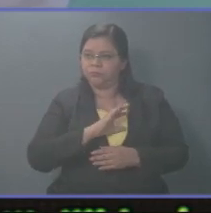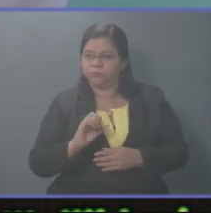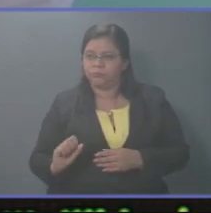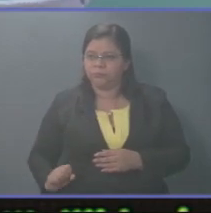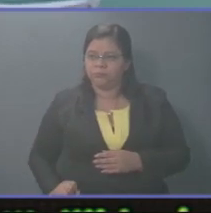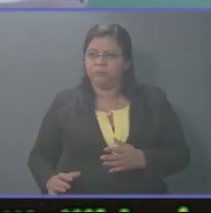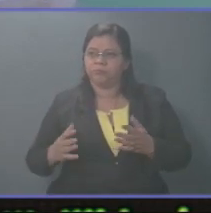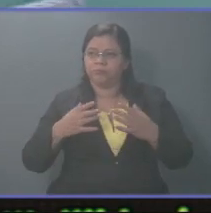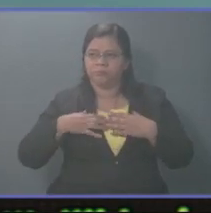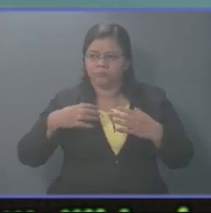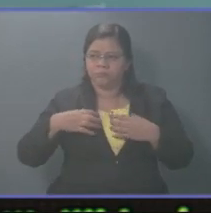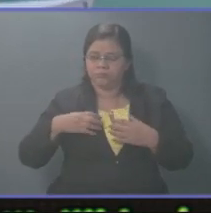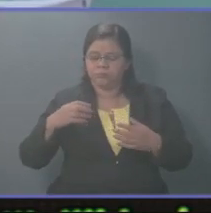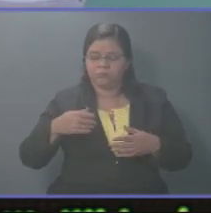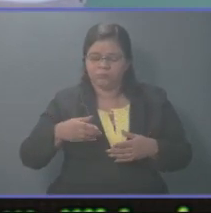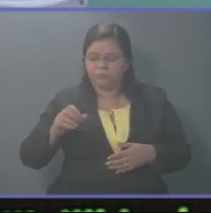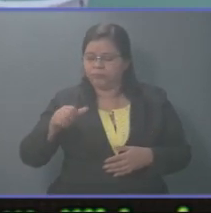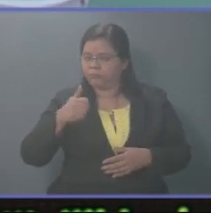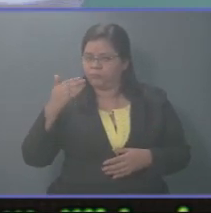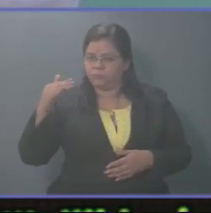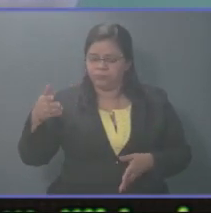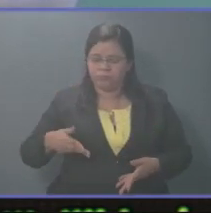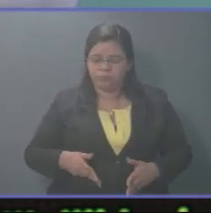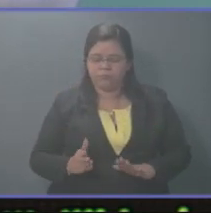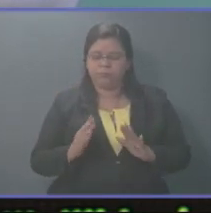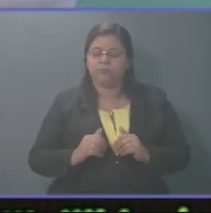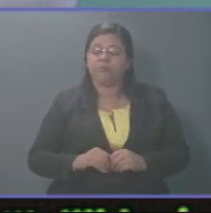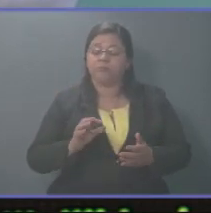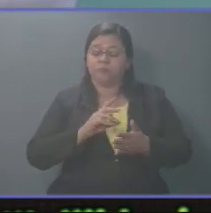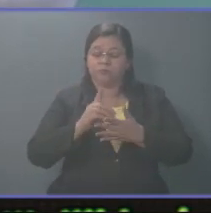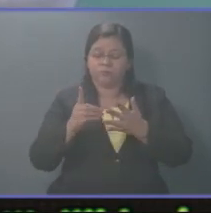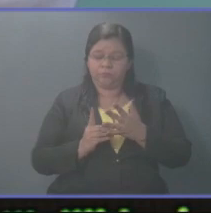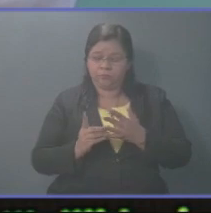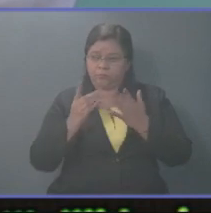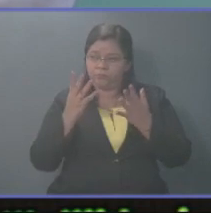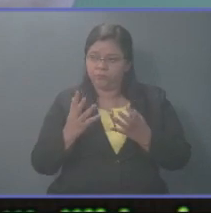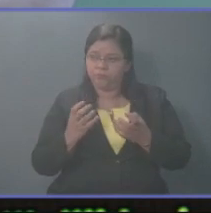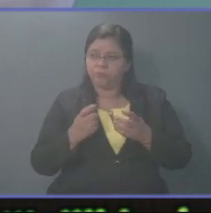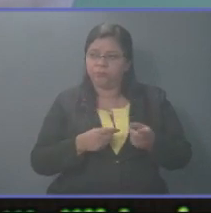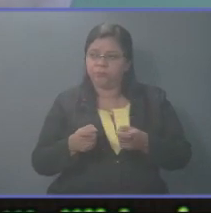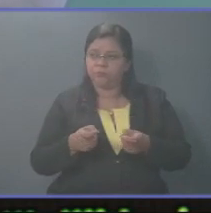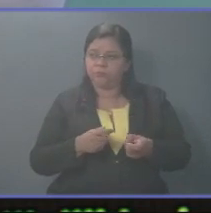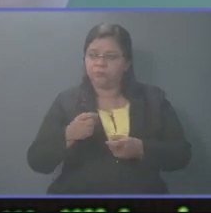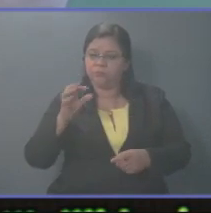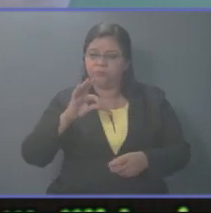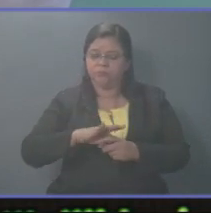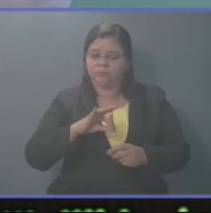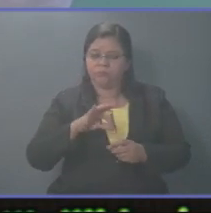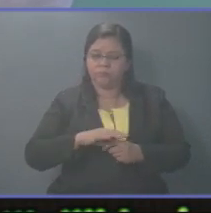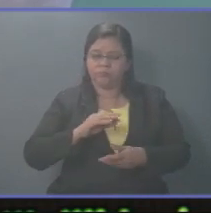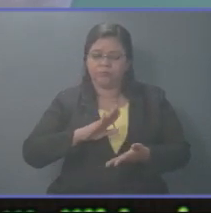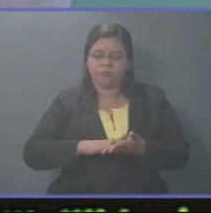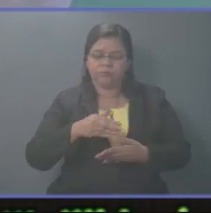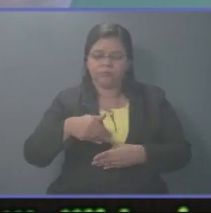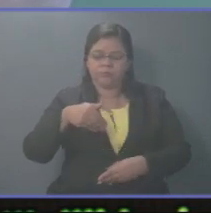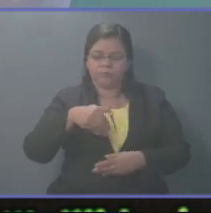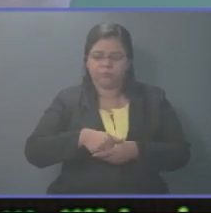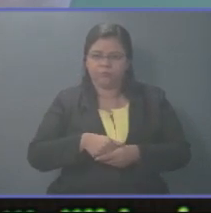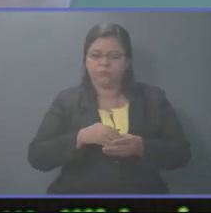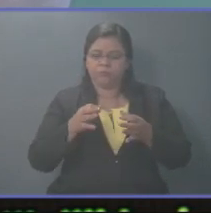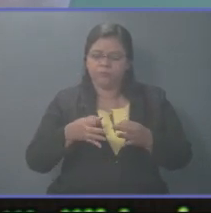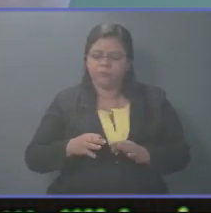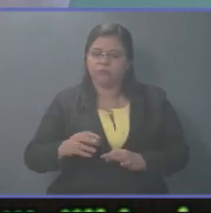en el extranjero. 3. Que en dicho decreto se persiste en la regulación del voto postal como mecanismo para que